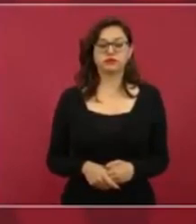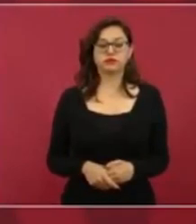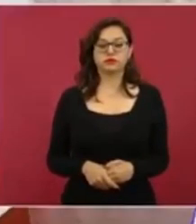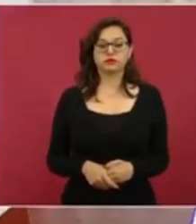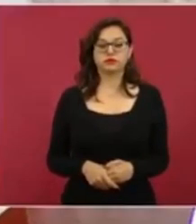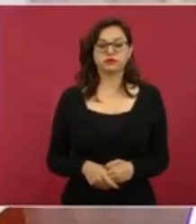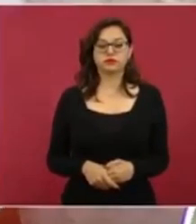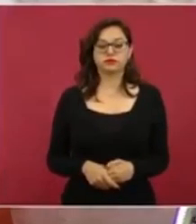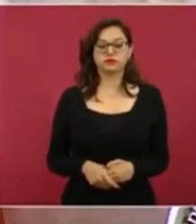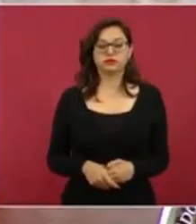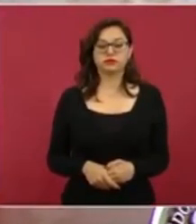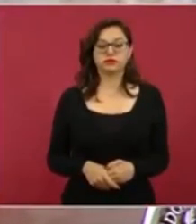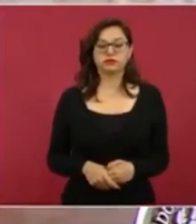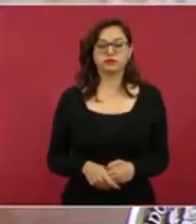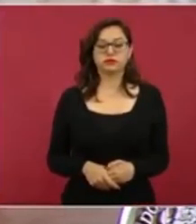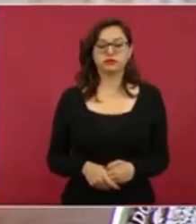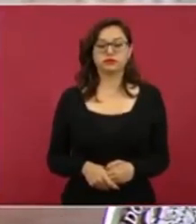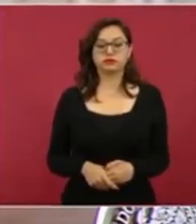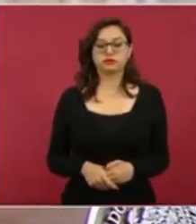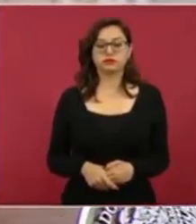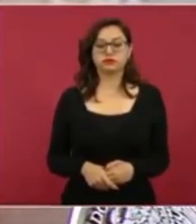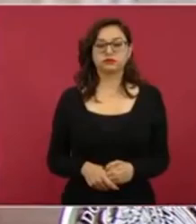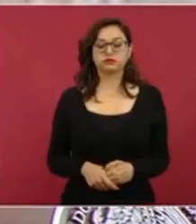de poder